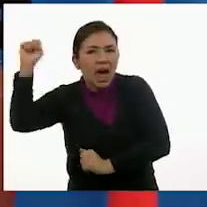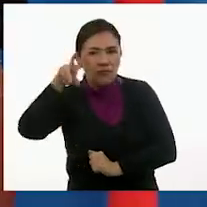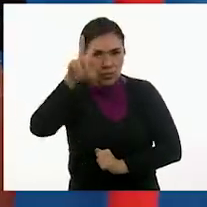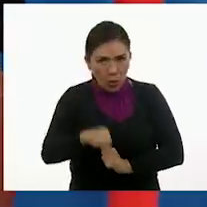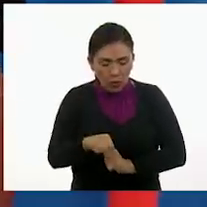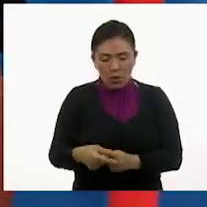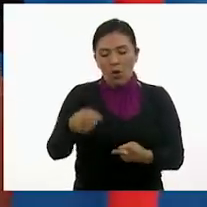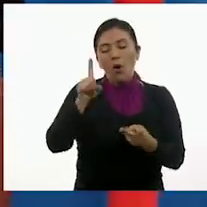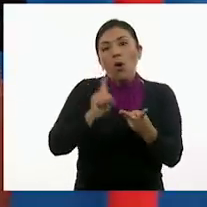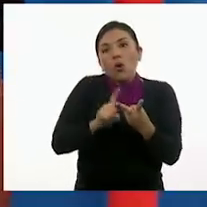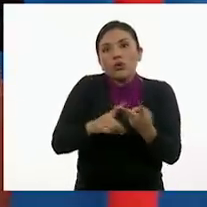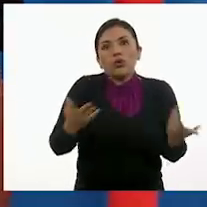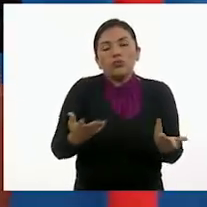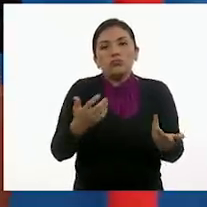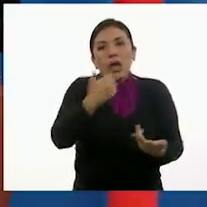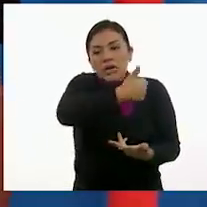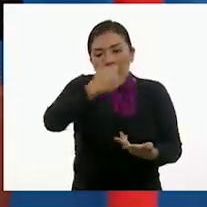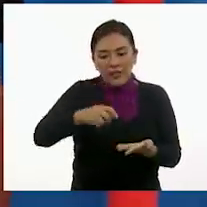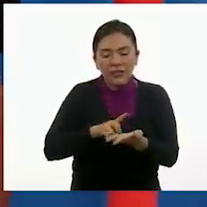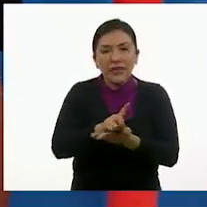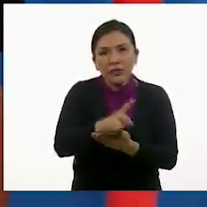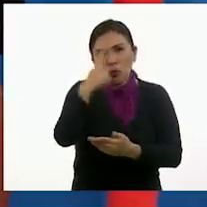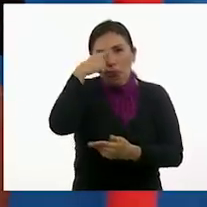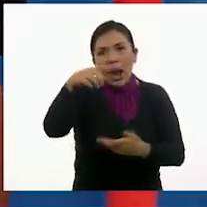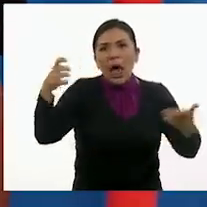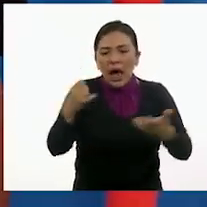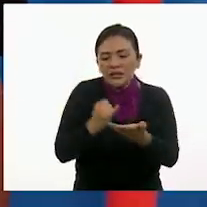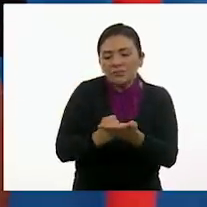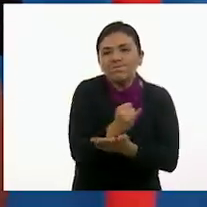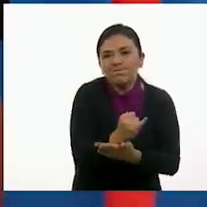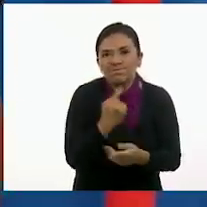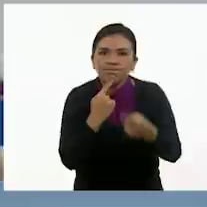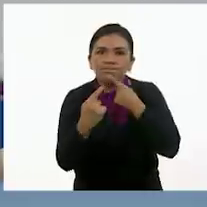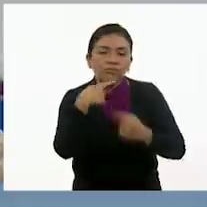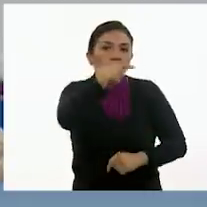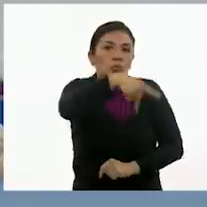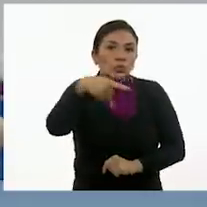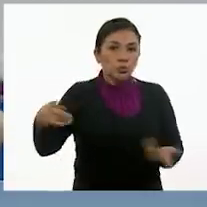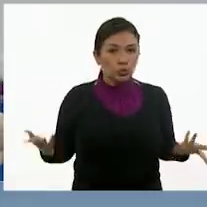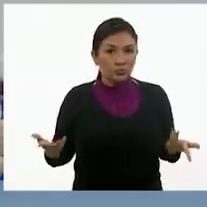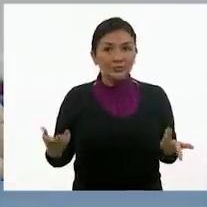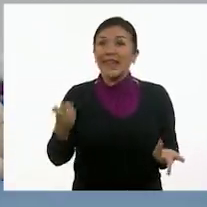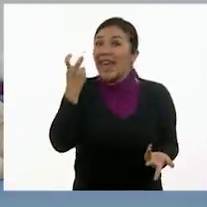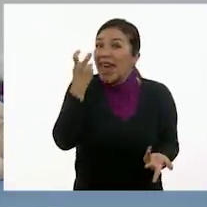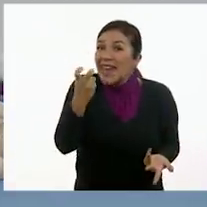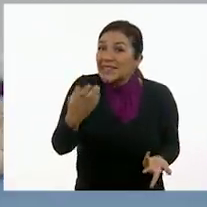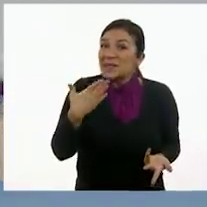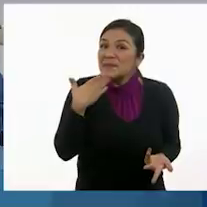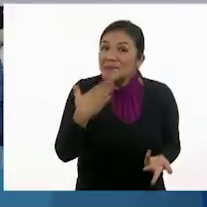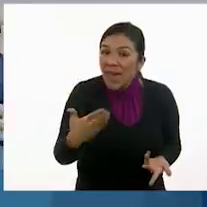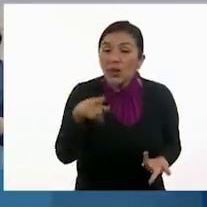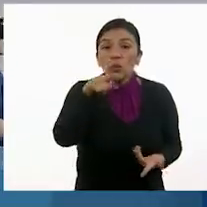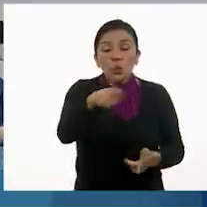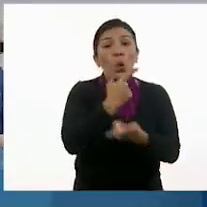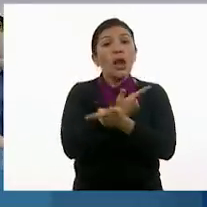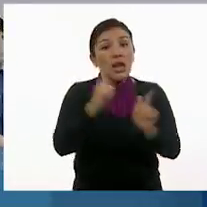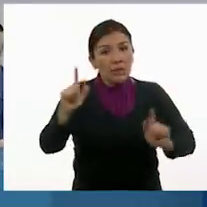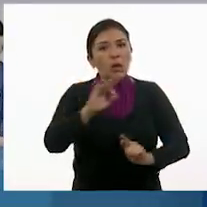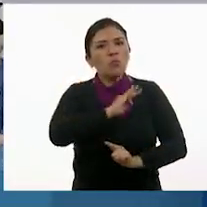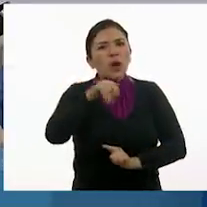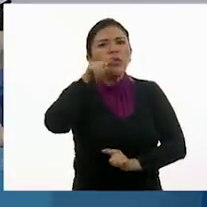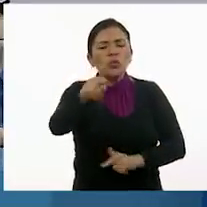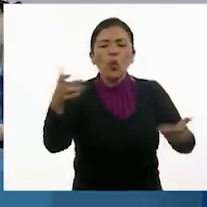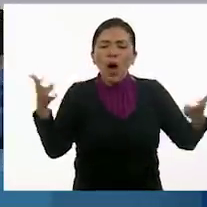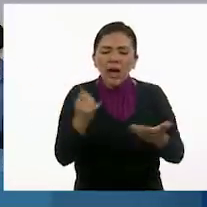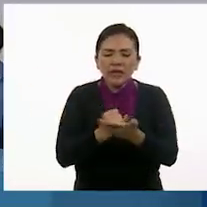Y por el otro lado, el derecho de tomar nuestras propias decisiones. Ok, es correcto. Ser libres implica poder